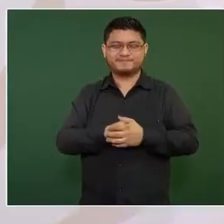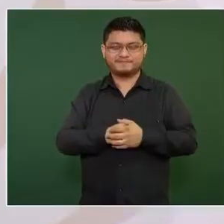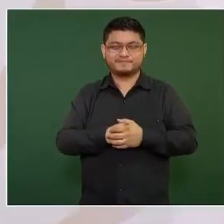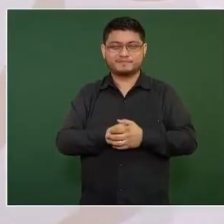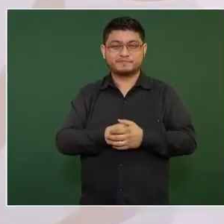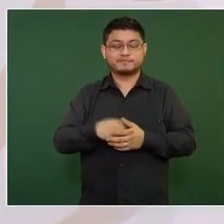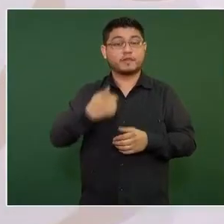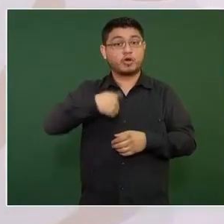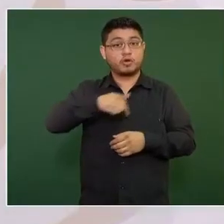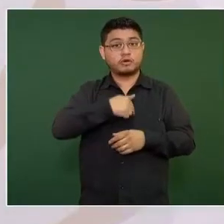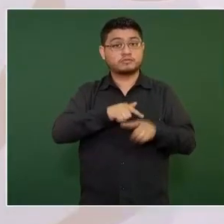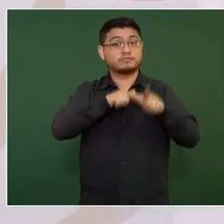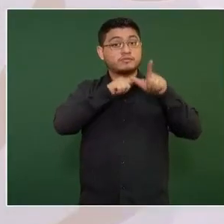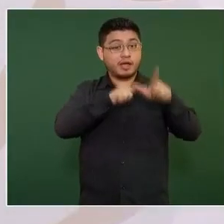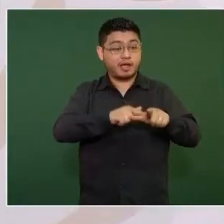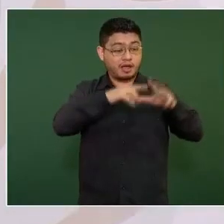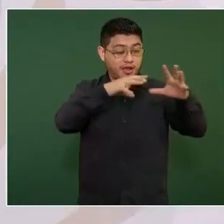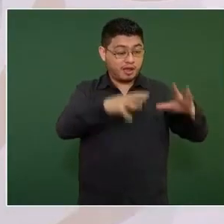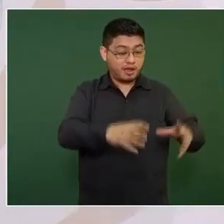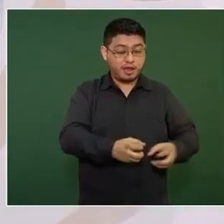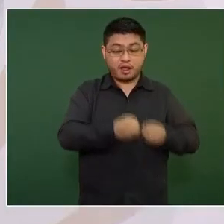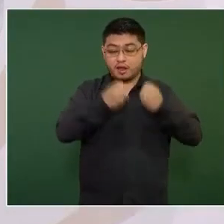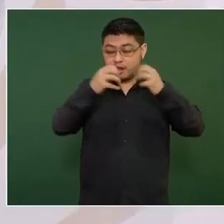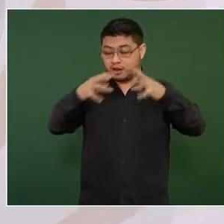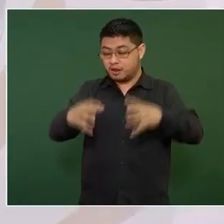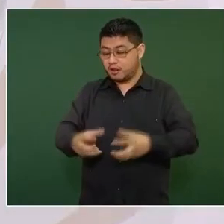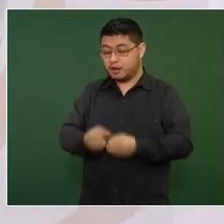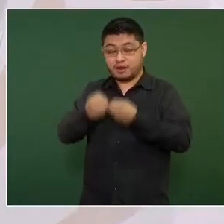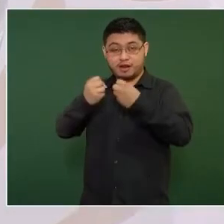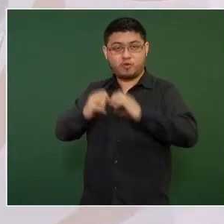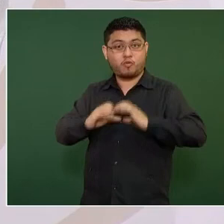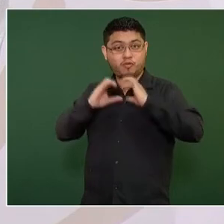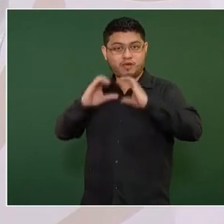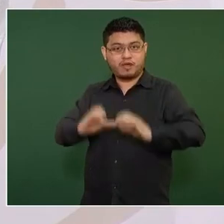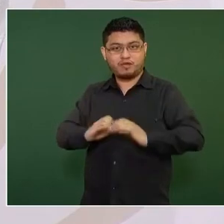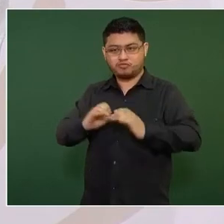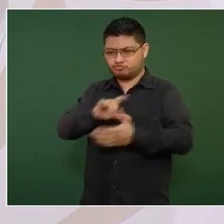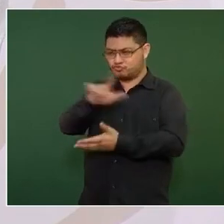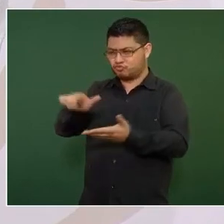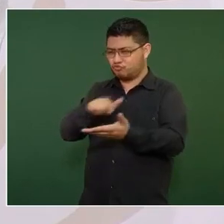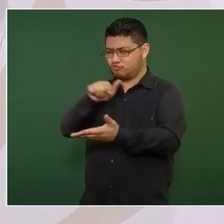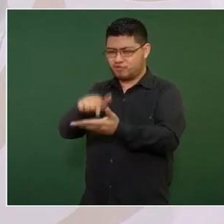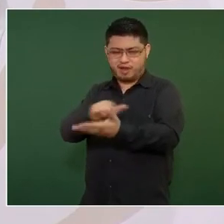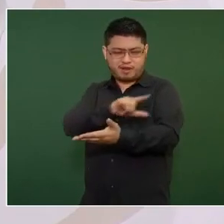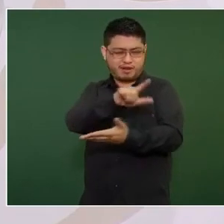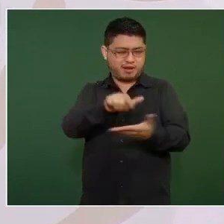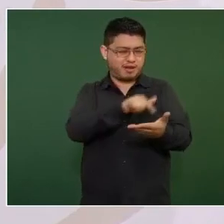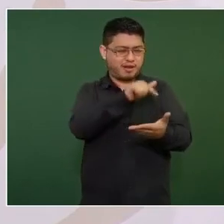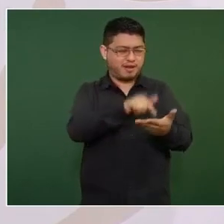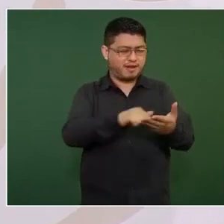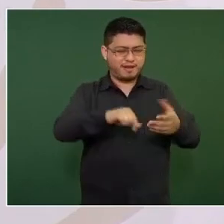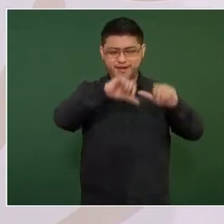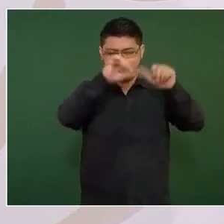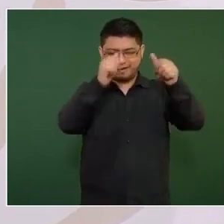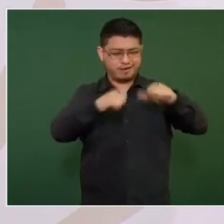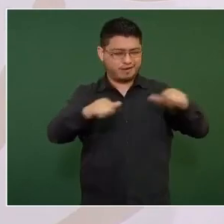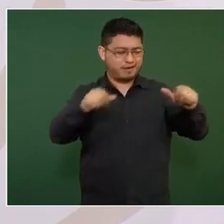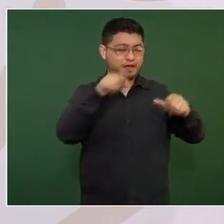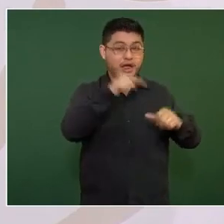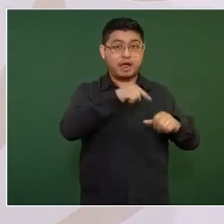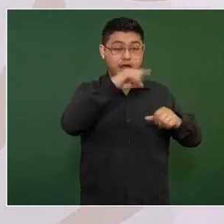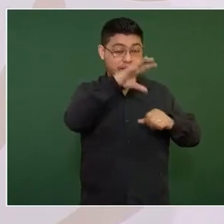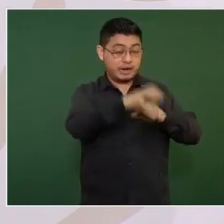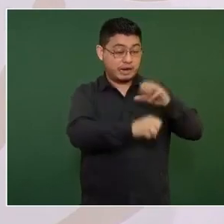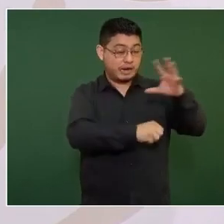Continuamos rescatando y conservando también las zonas arqueológicas, así como recuperando